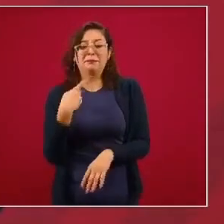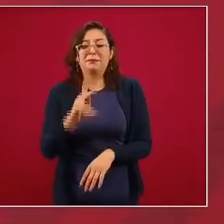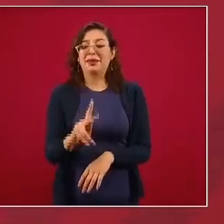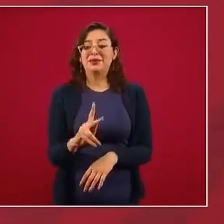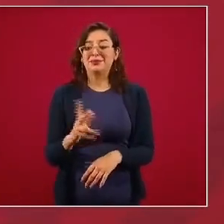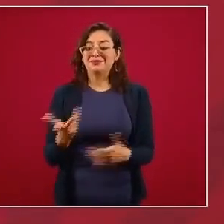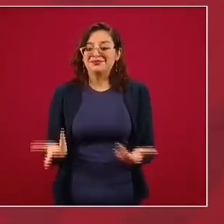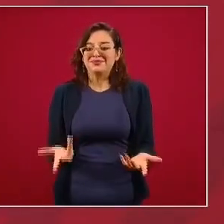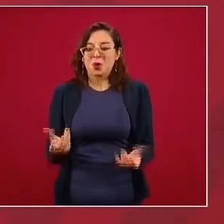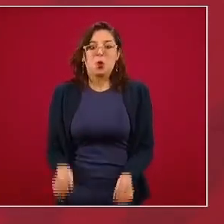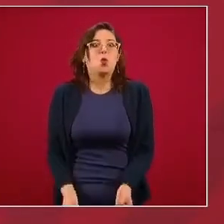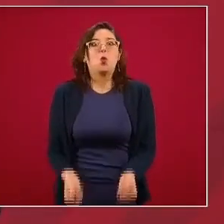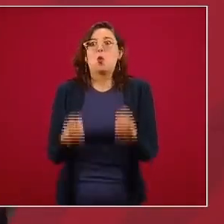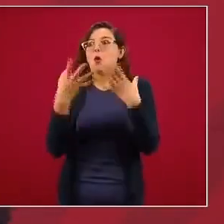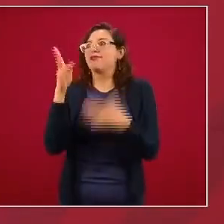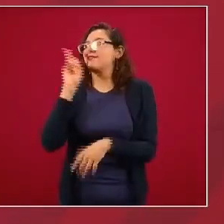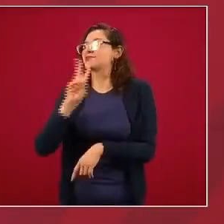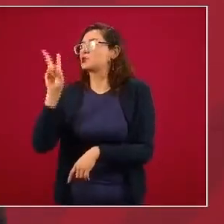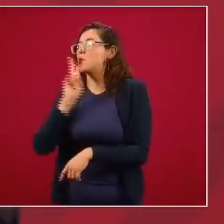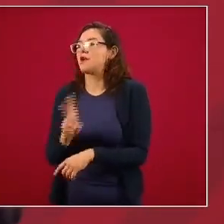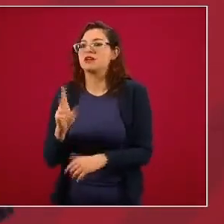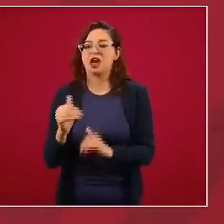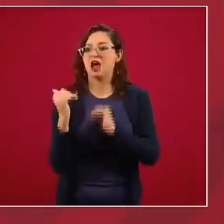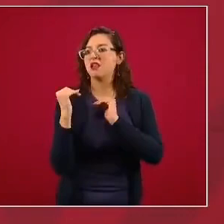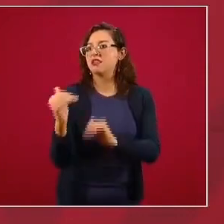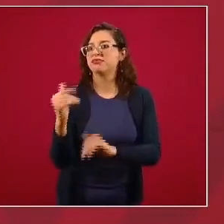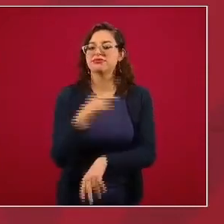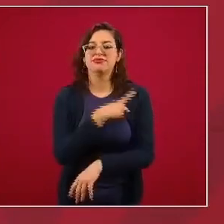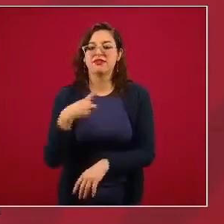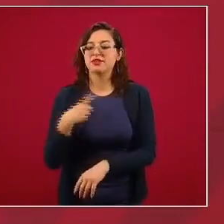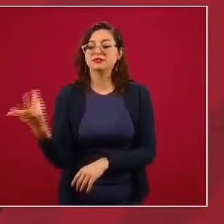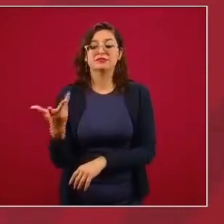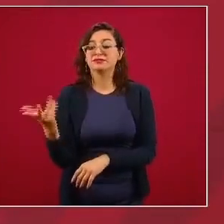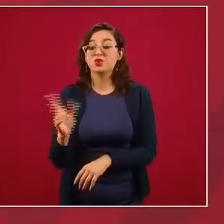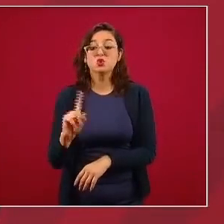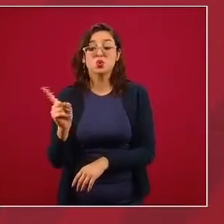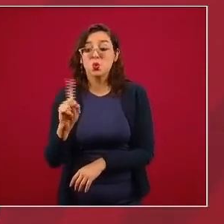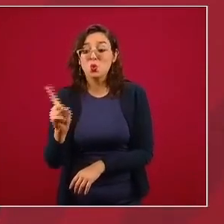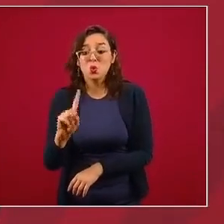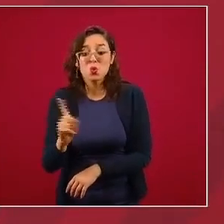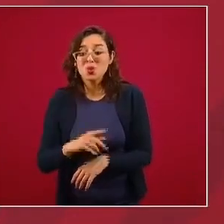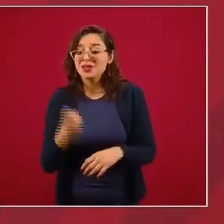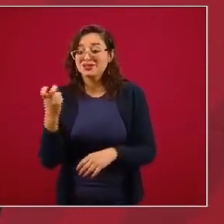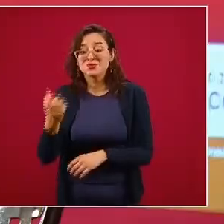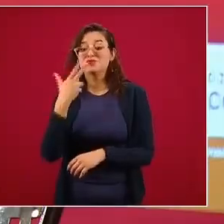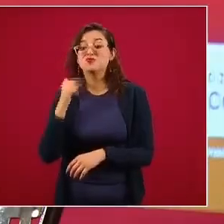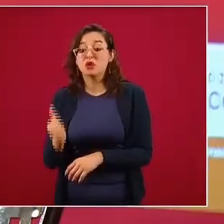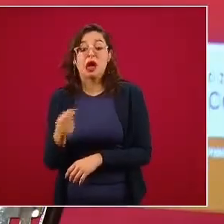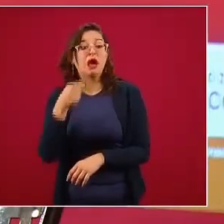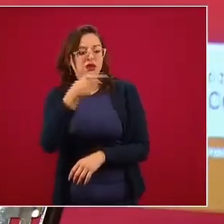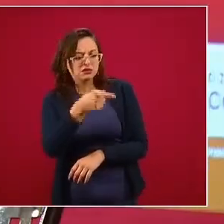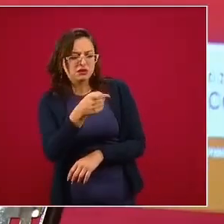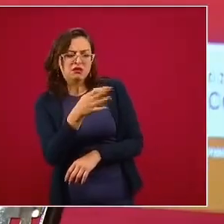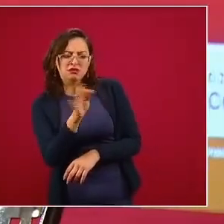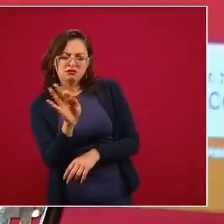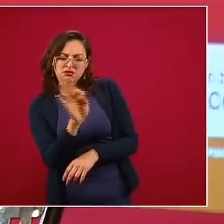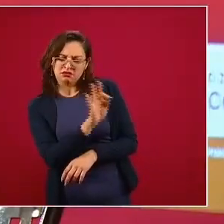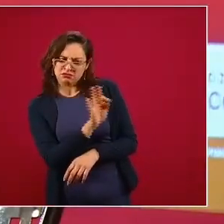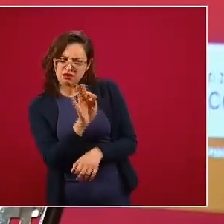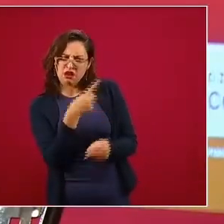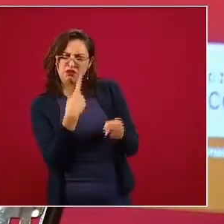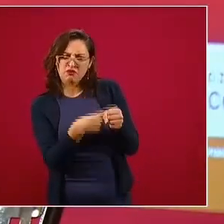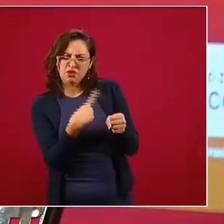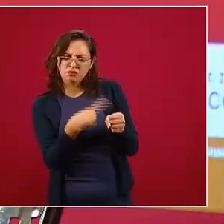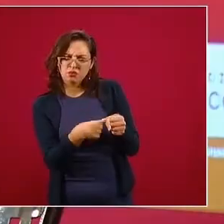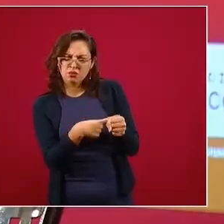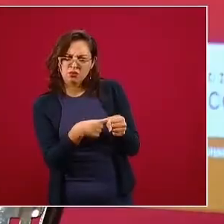haya una cuota de pruebas que se necesitan hacer. Es que donde hay un caso sospechoso, al caso sospechoso hay que hacerle una